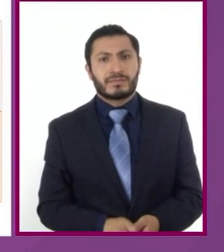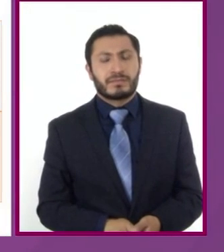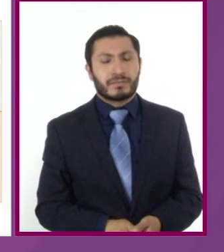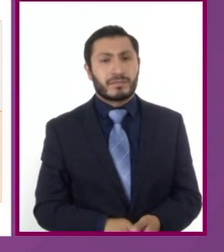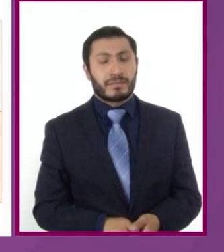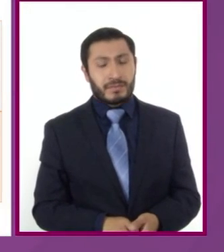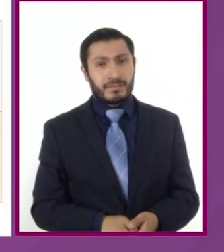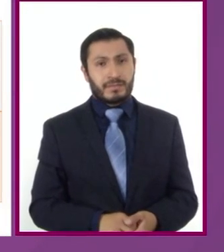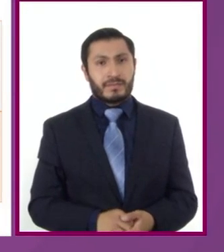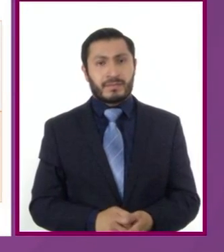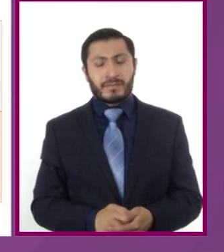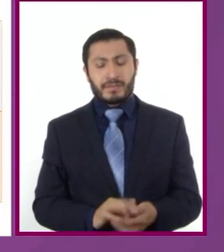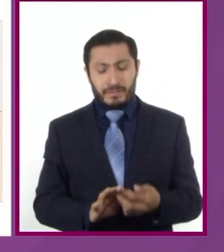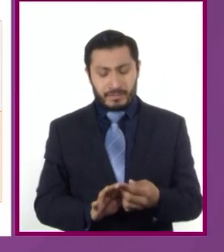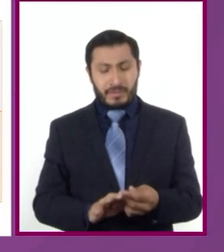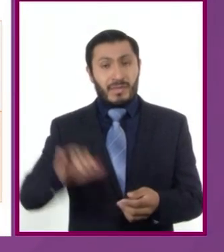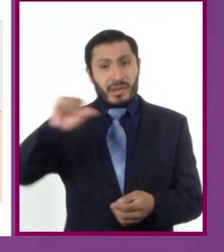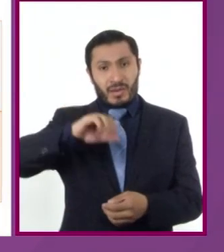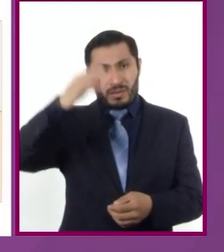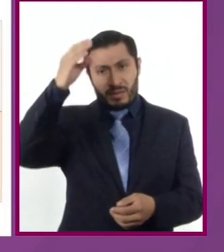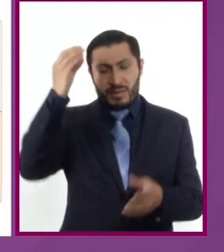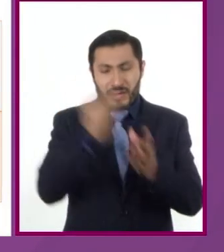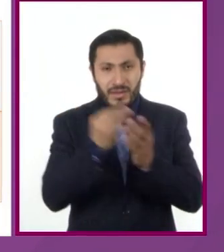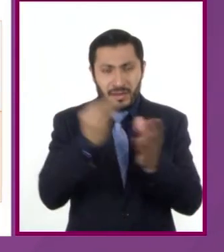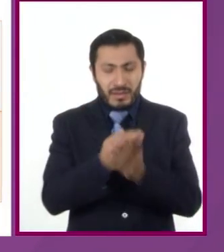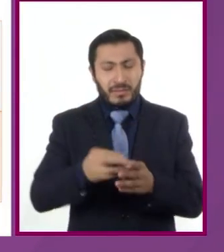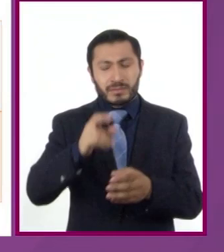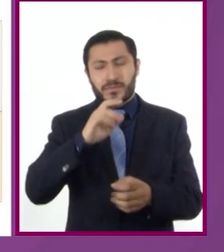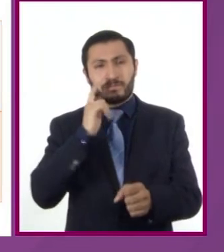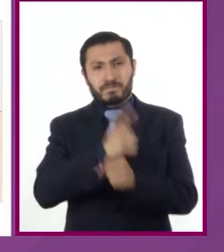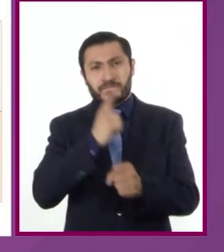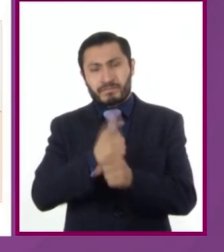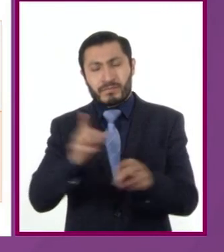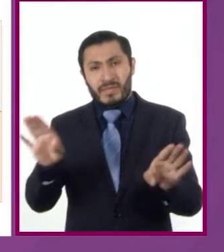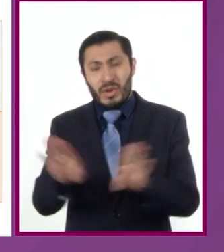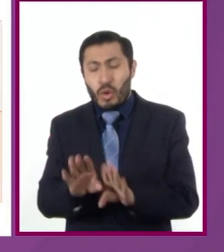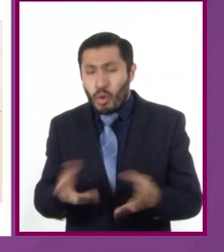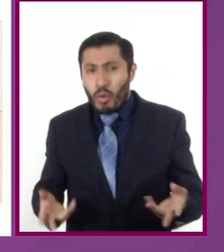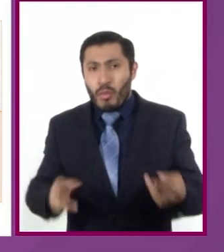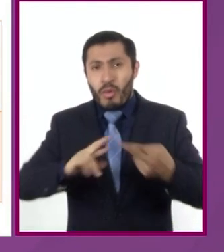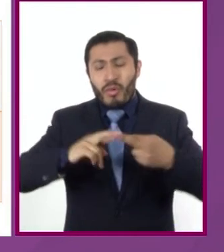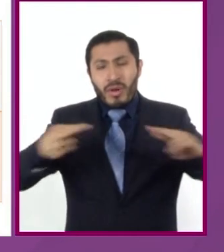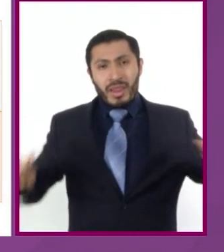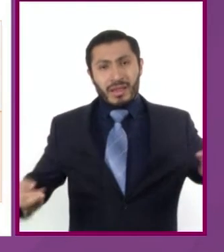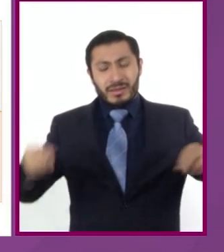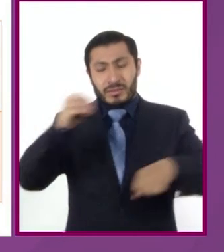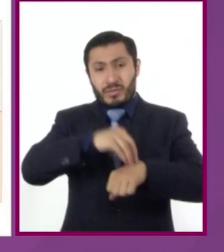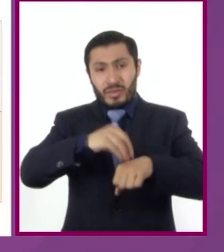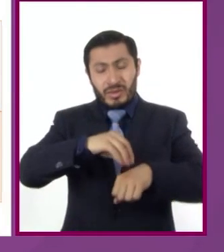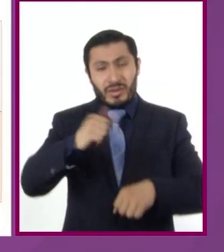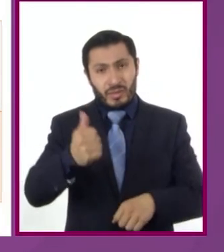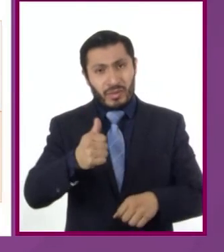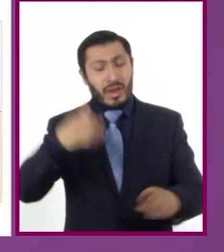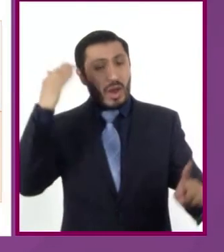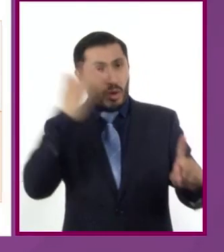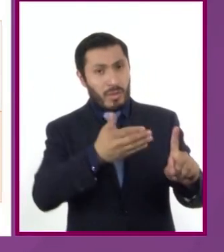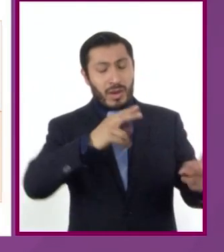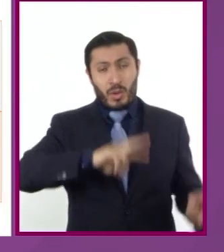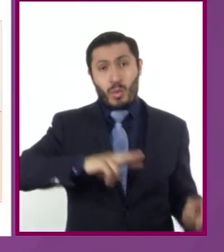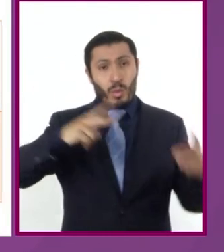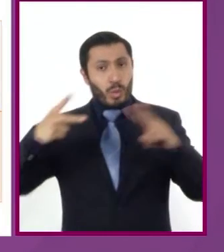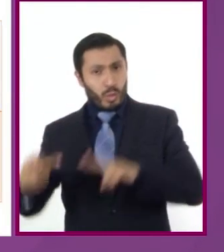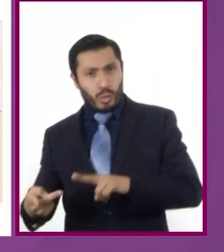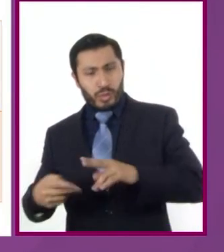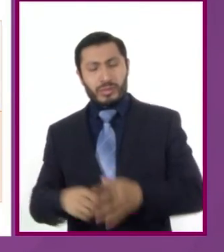En esta clase reconocimos cómo diferenciar una variación de proporcionalidad directa de otra llamada variación de